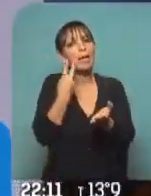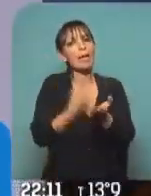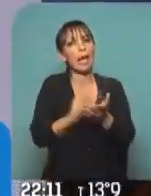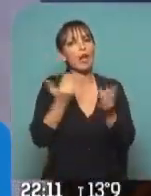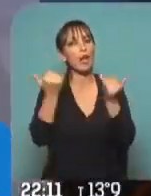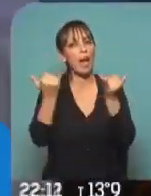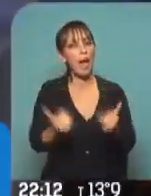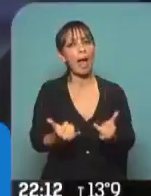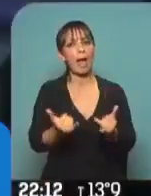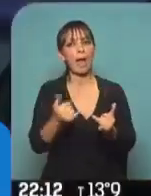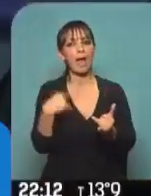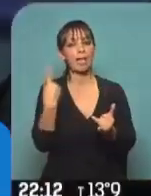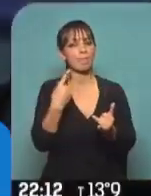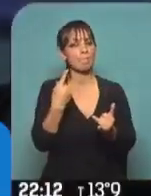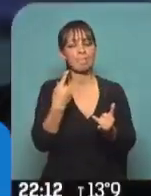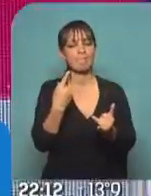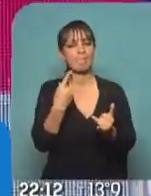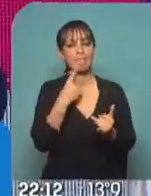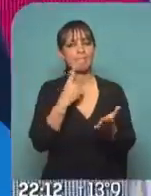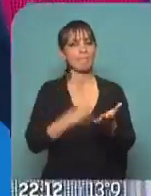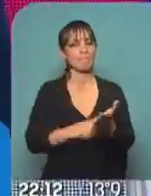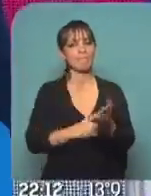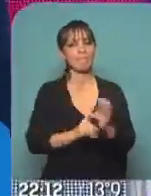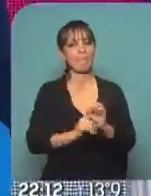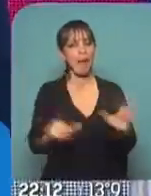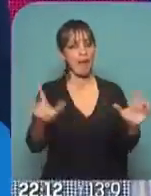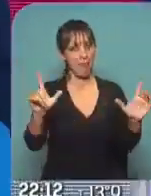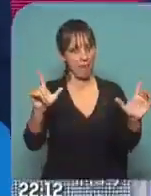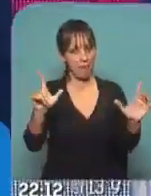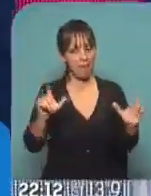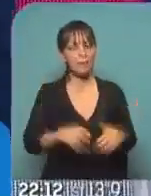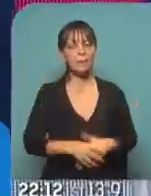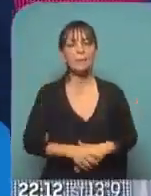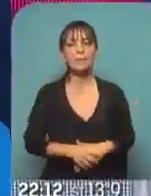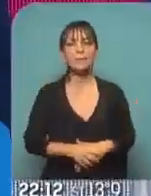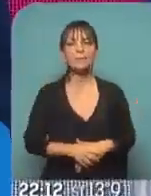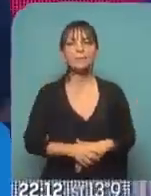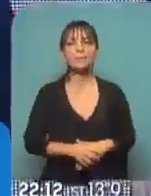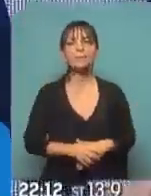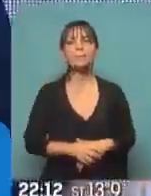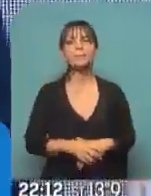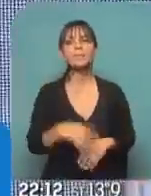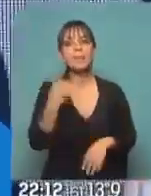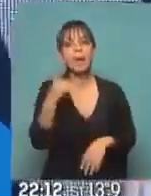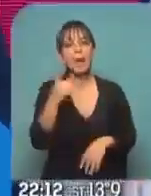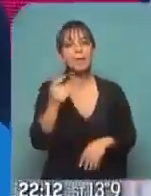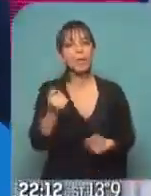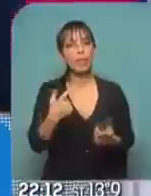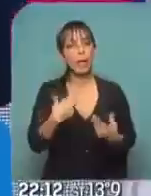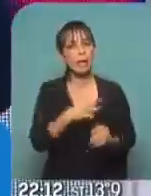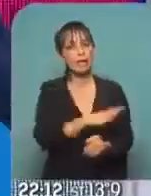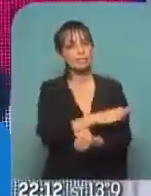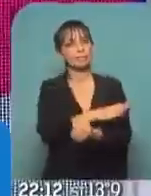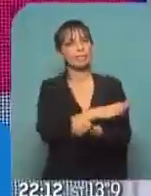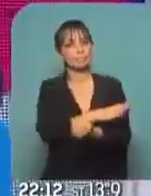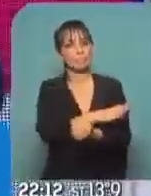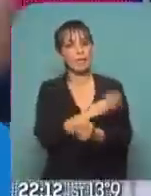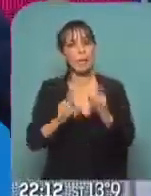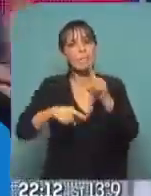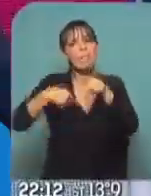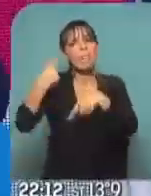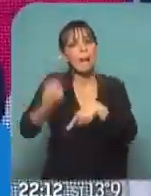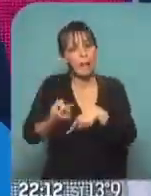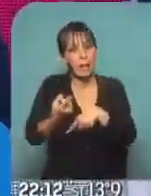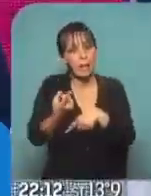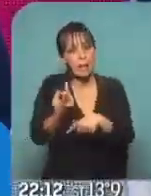que hemos tenido una mala elección, hoy hemos tenido una mala elección, y eso nos obliga a partir de mañana a